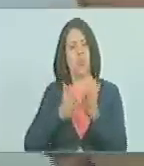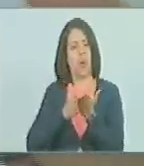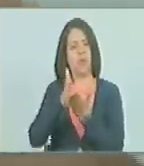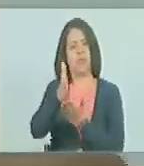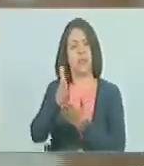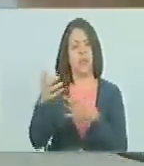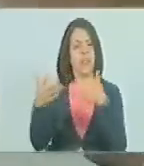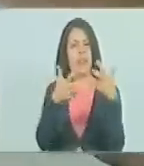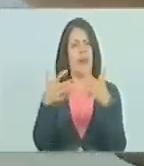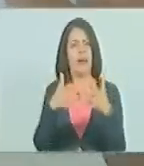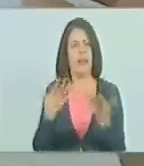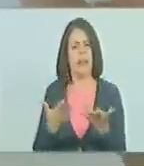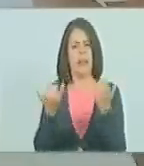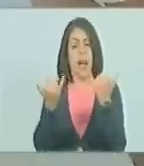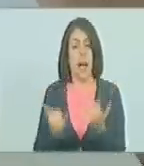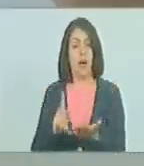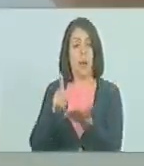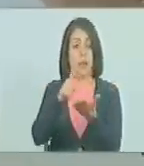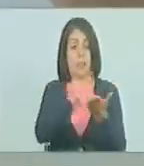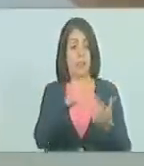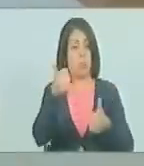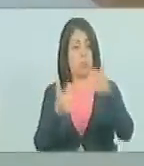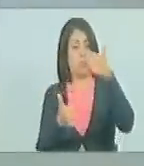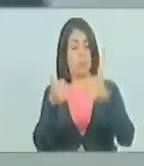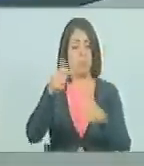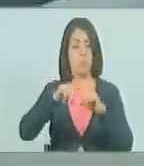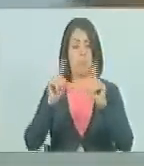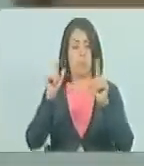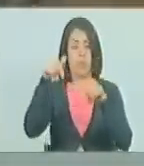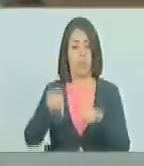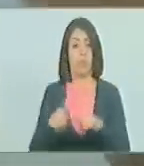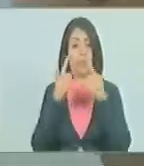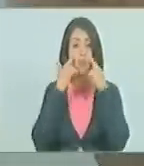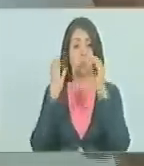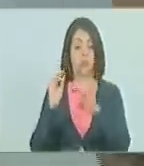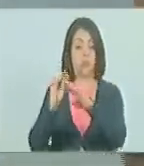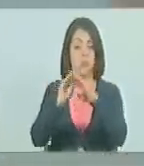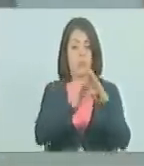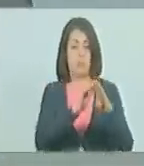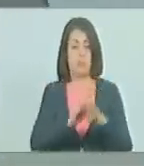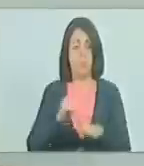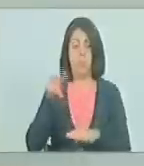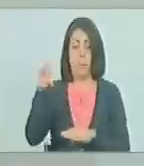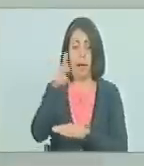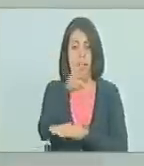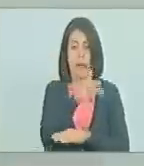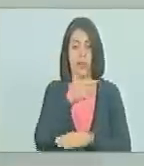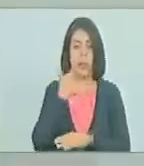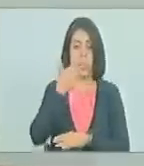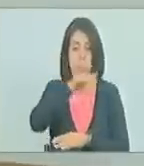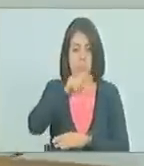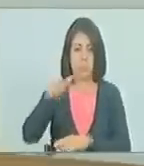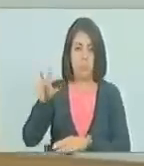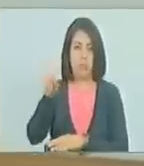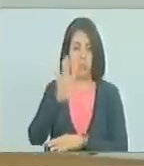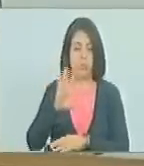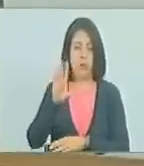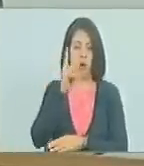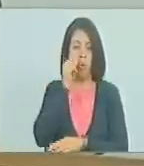guerra. Ahora eres precandidata, pero también alentaste que asesinaran venezolanos y venezolanas.